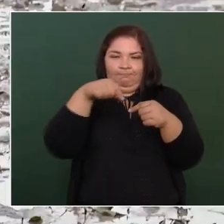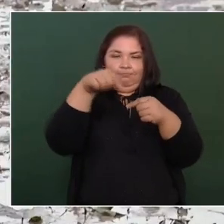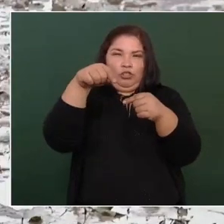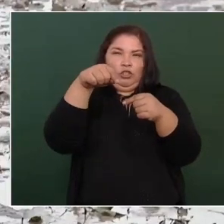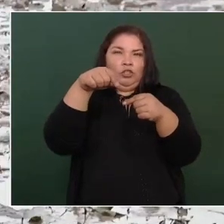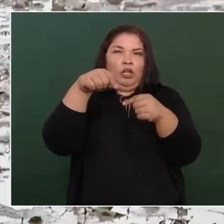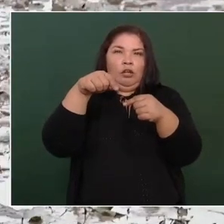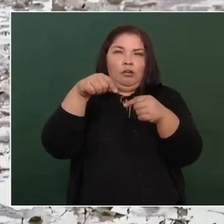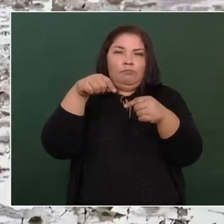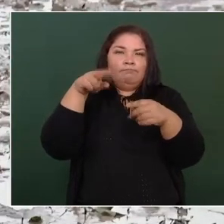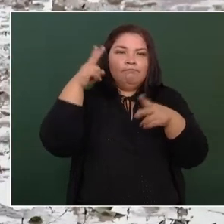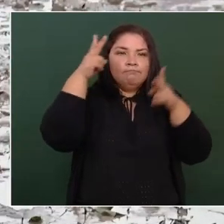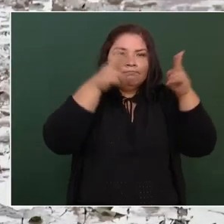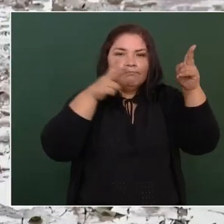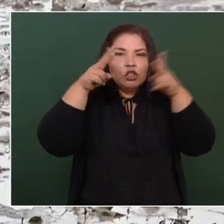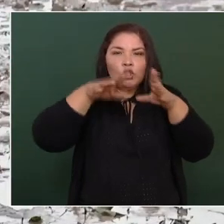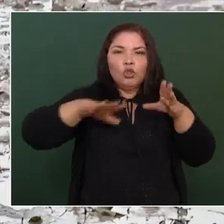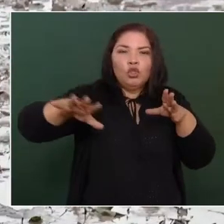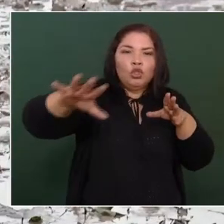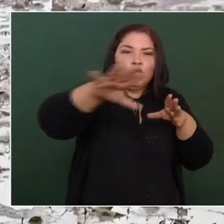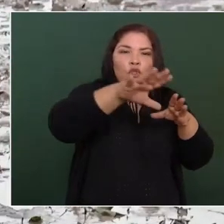Acapulco,